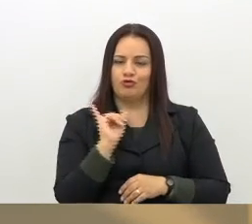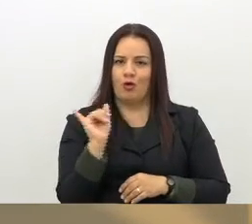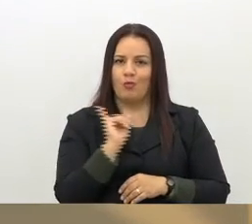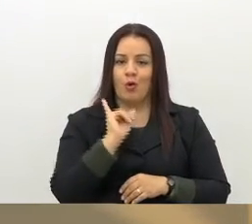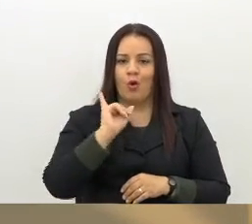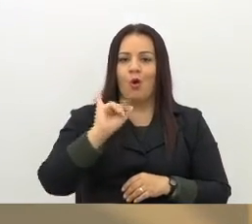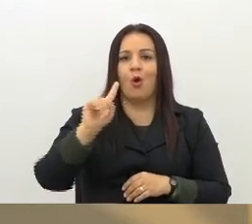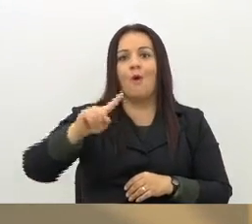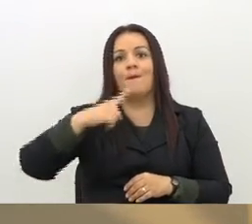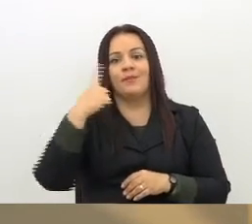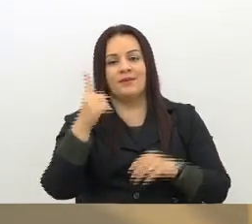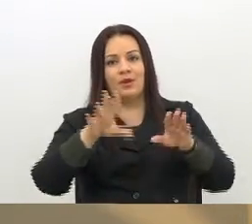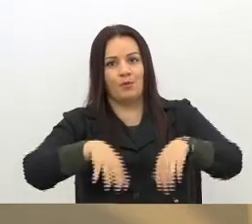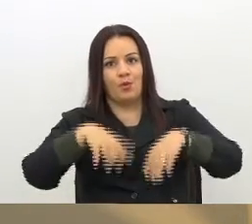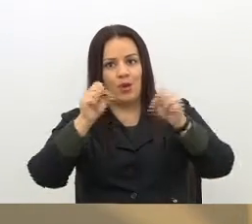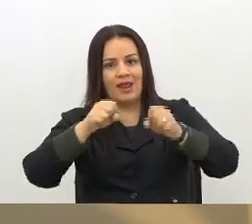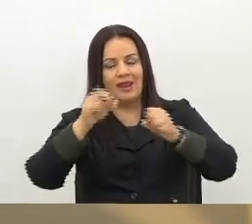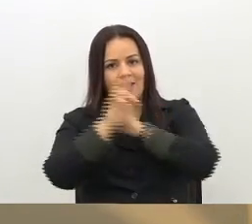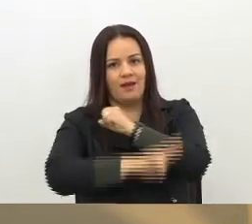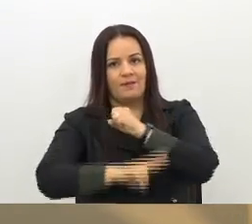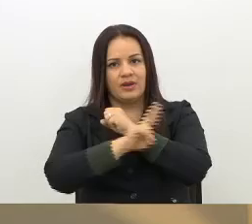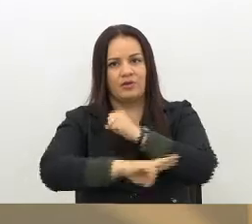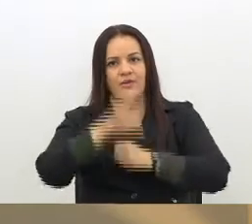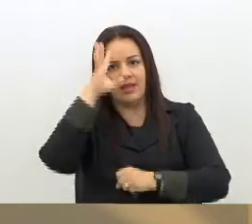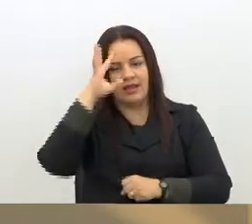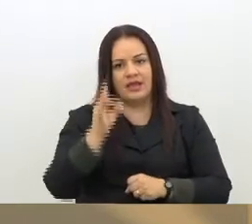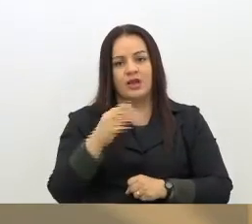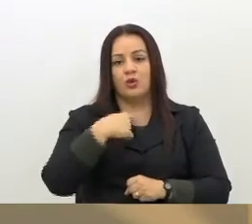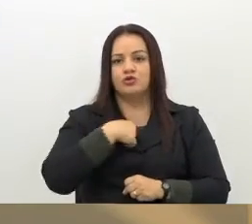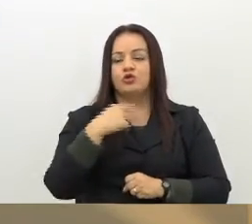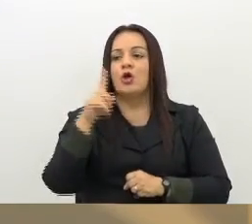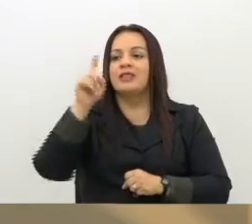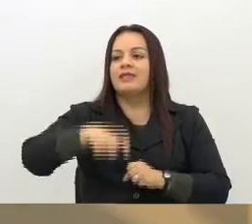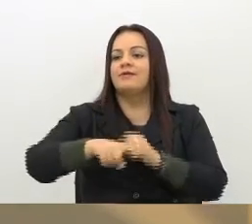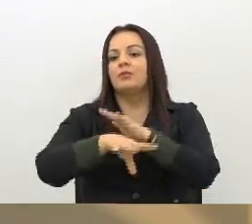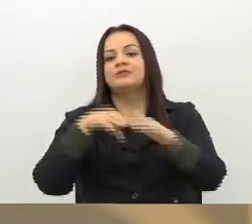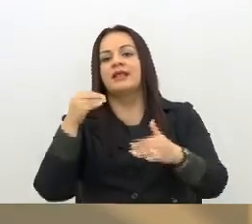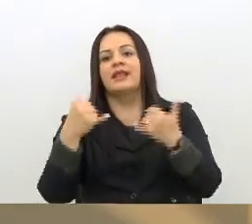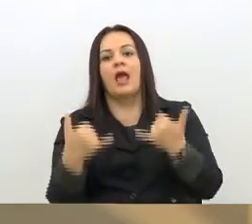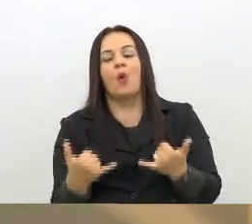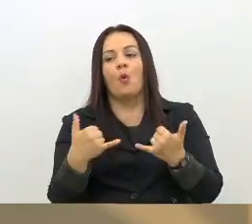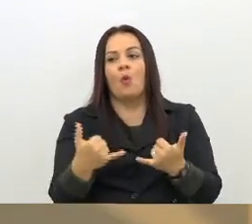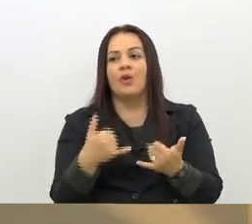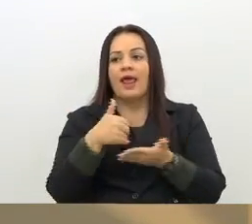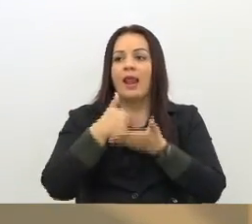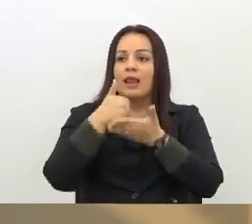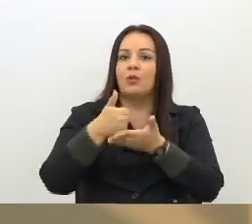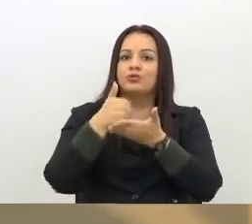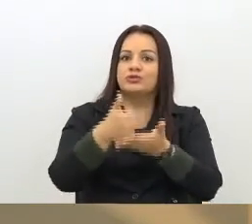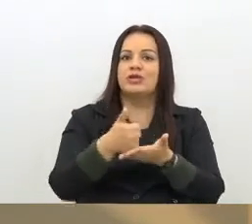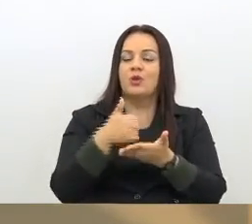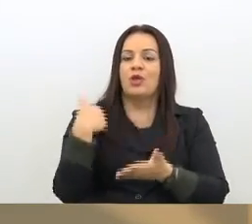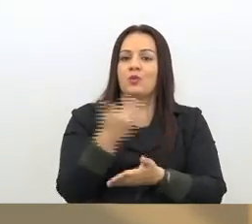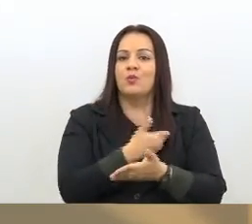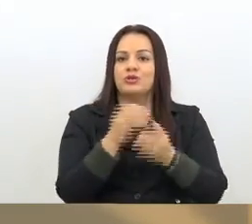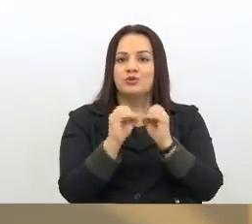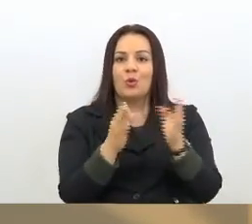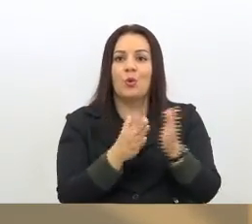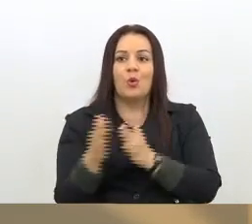primer poder de la República, creo yo, tenemos que salir ahora al auxilio de nuestro órgano auxiliar, que es la